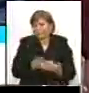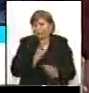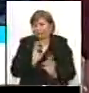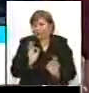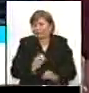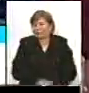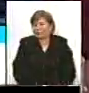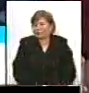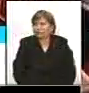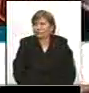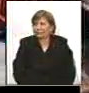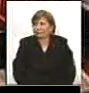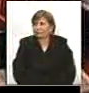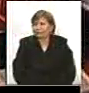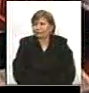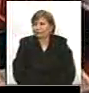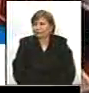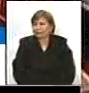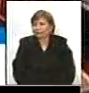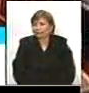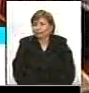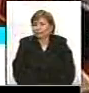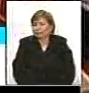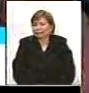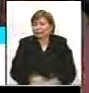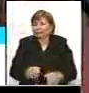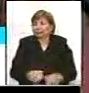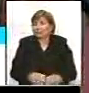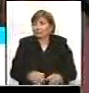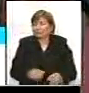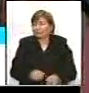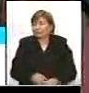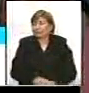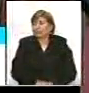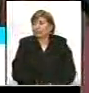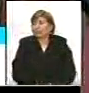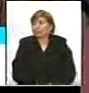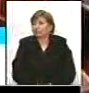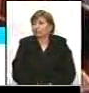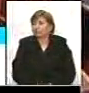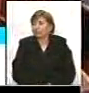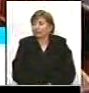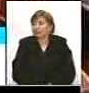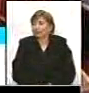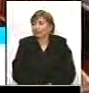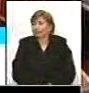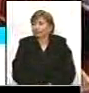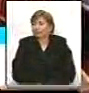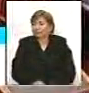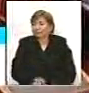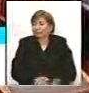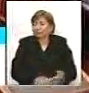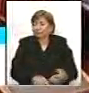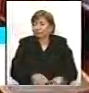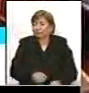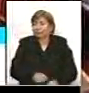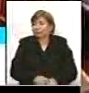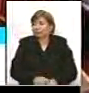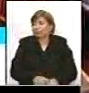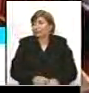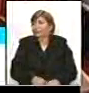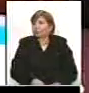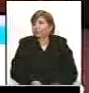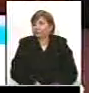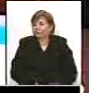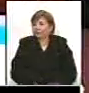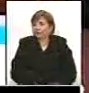gracias. Gracias, congresista Alcorta. Congresista Costa, para que termine. Presidenta, solo para reaccionar a lo que ha dicho el colega